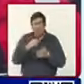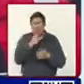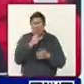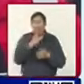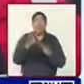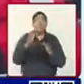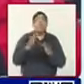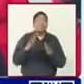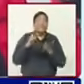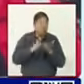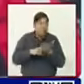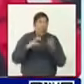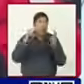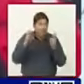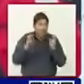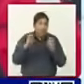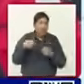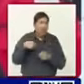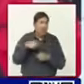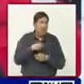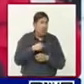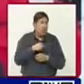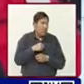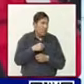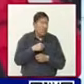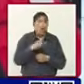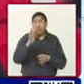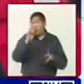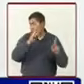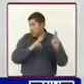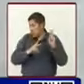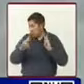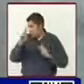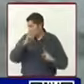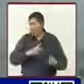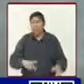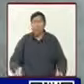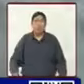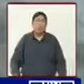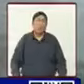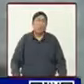¿no? Es por ese motivo nosotros estamos preocupados.